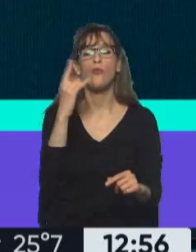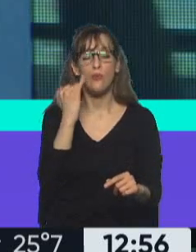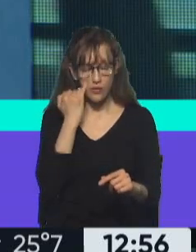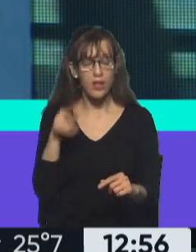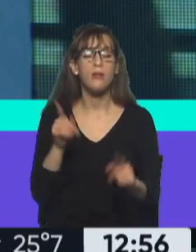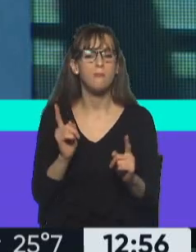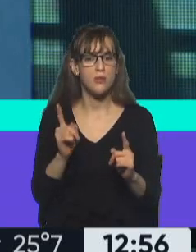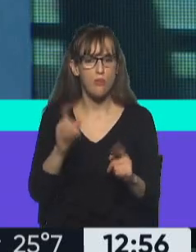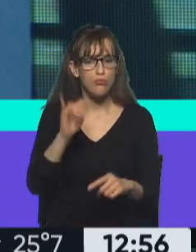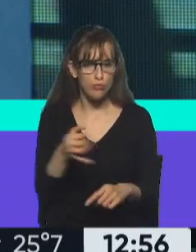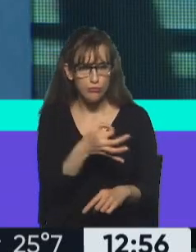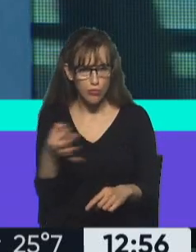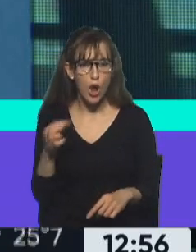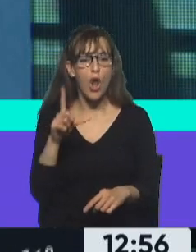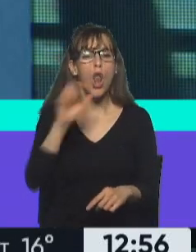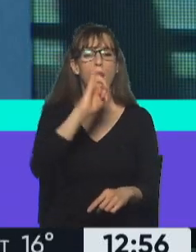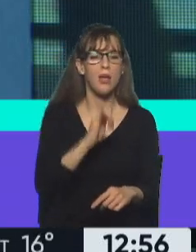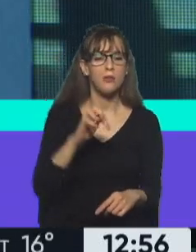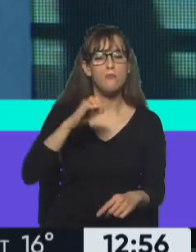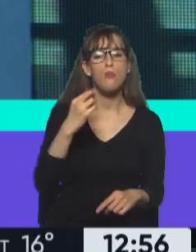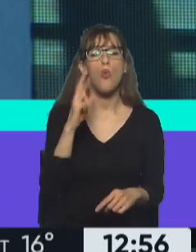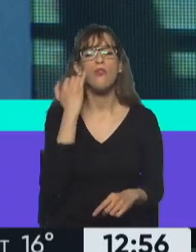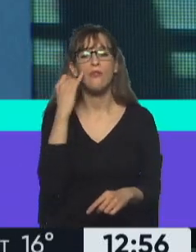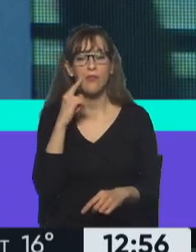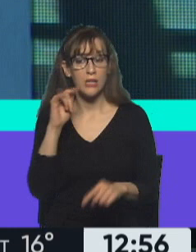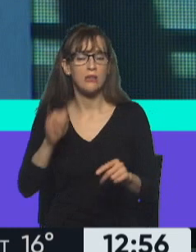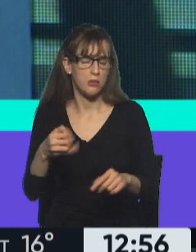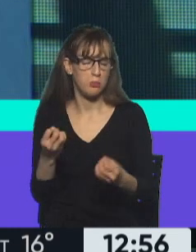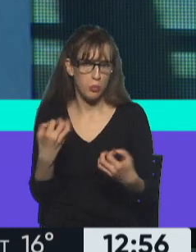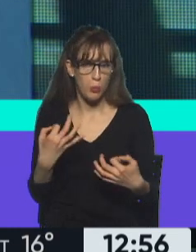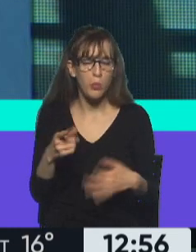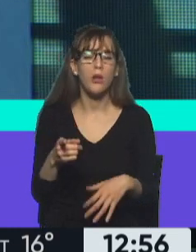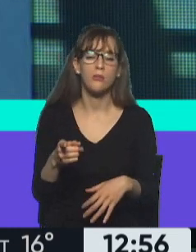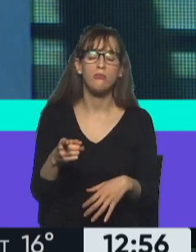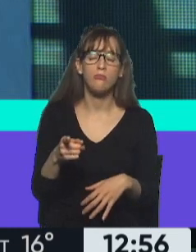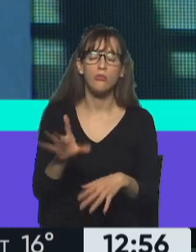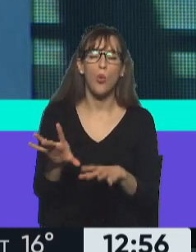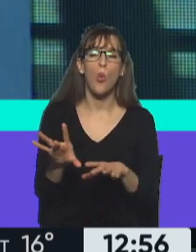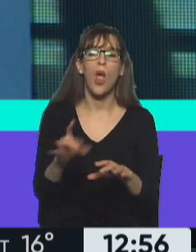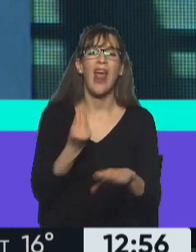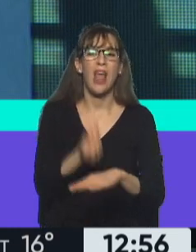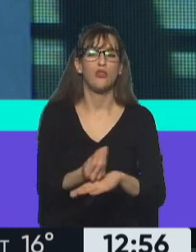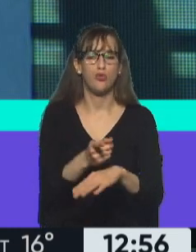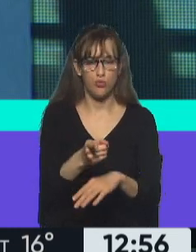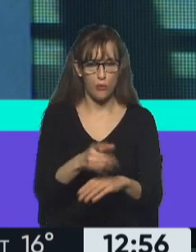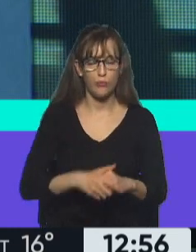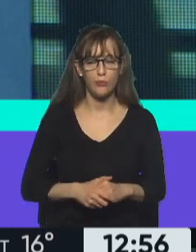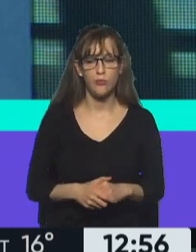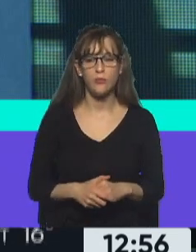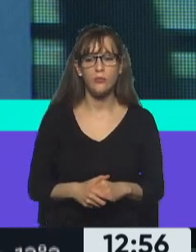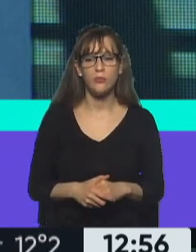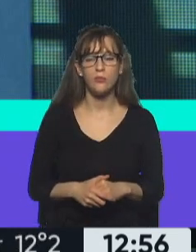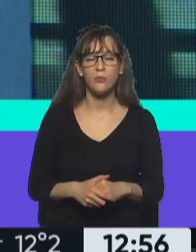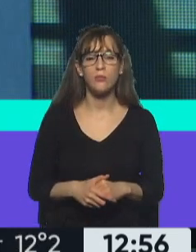buena elección eso hay que reconocerlo hizo una buena elección también representa un sector más duro de la política del electorado creo que va a